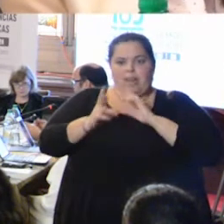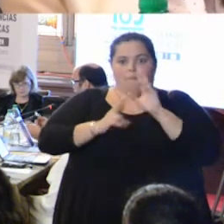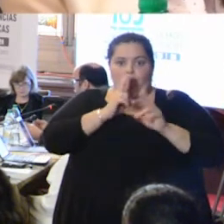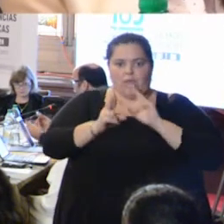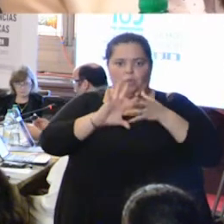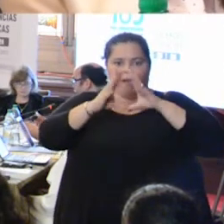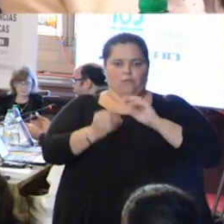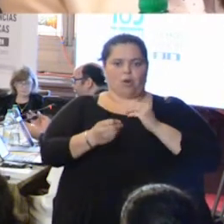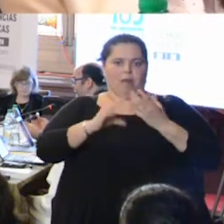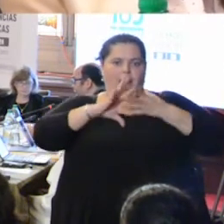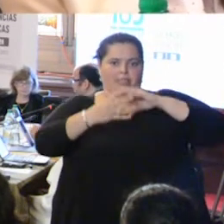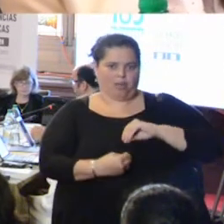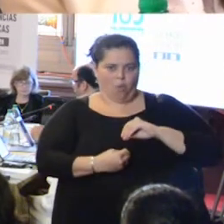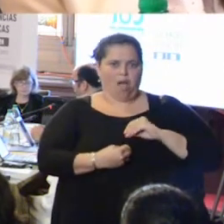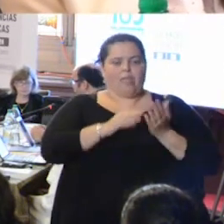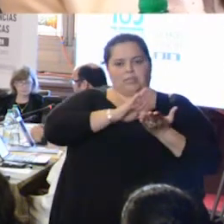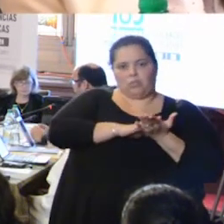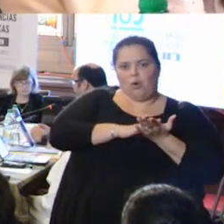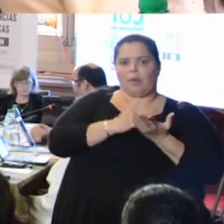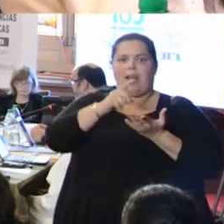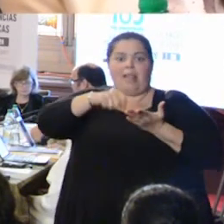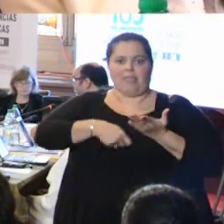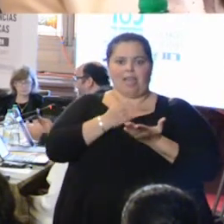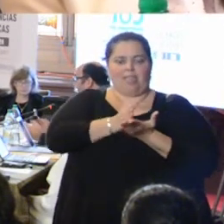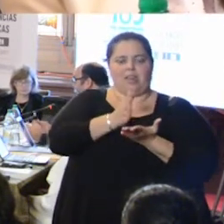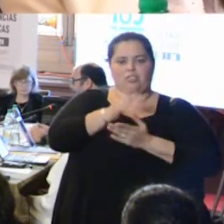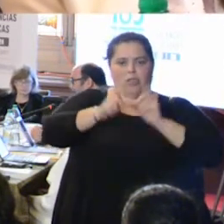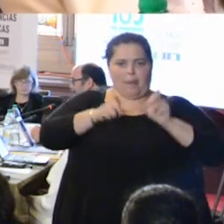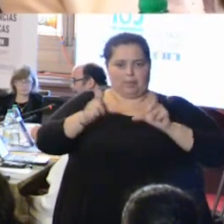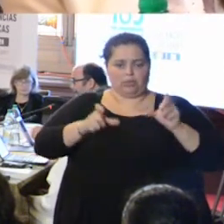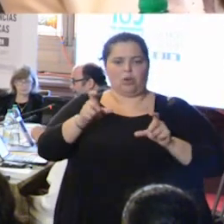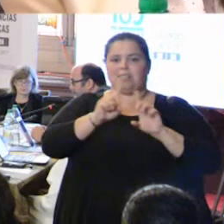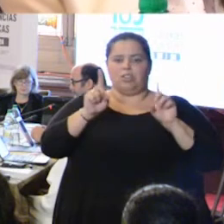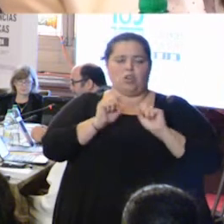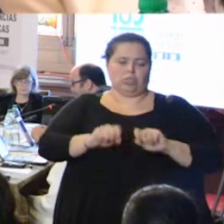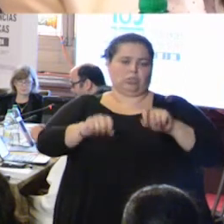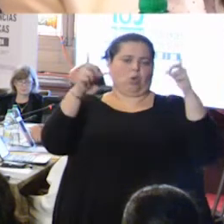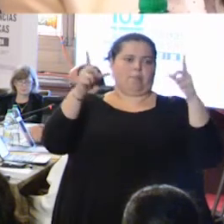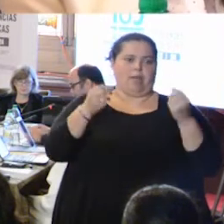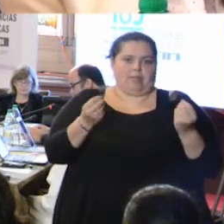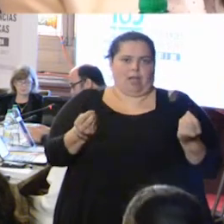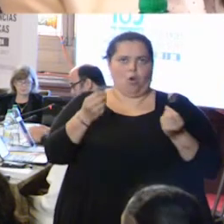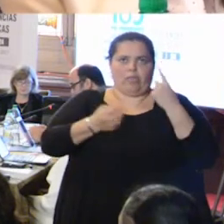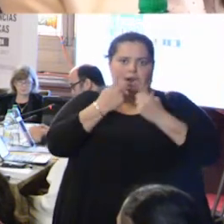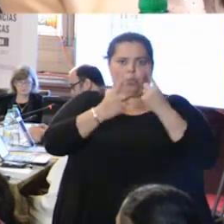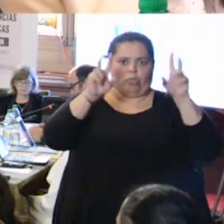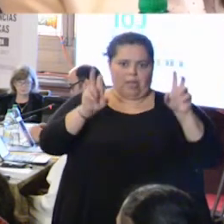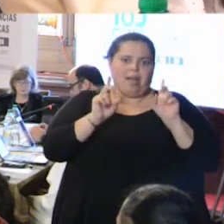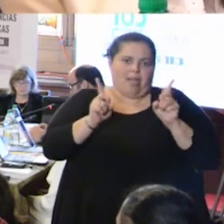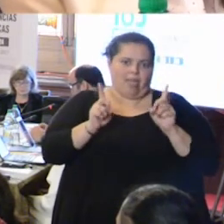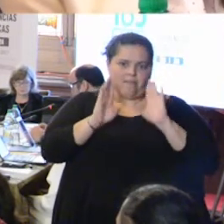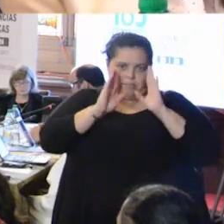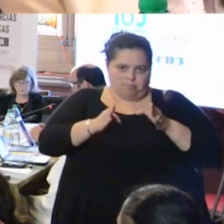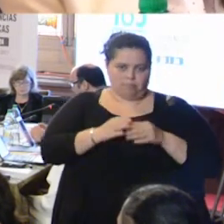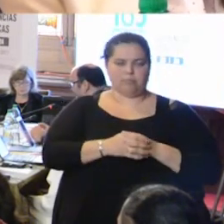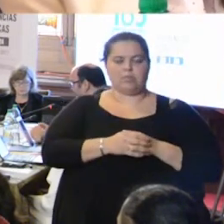adecuada al respeto de los derechos y las garantías de las personas y no se sorprendan, digamos, con las temáticas que a veces tienen que abordar. En ese sentido, yo creo que